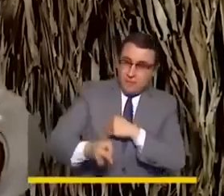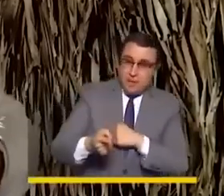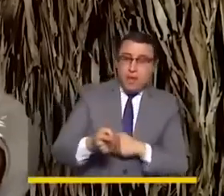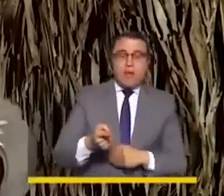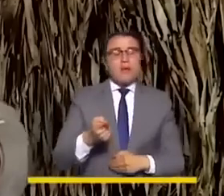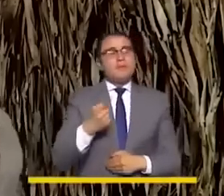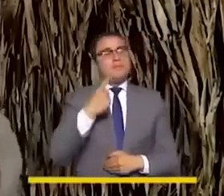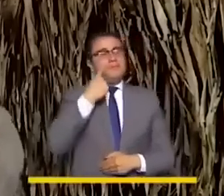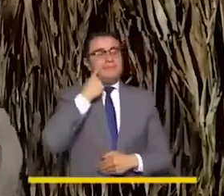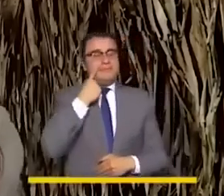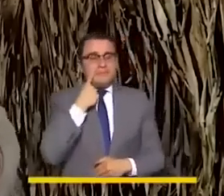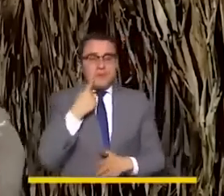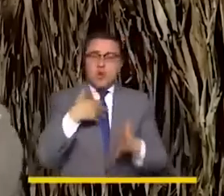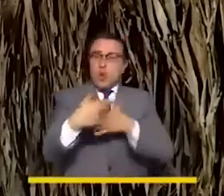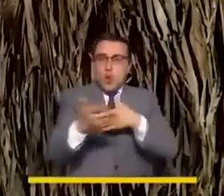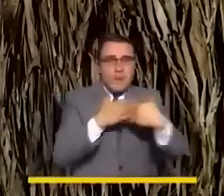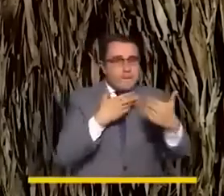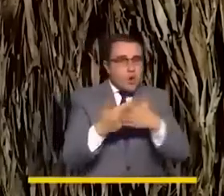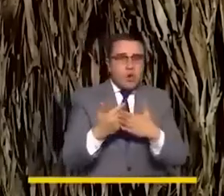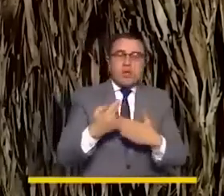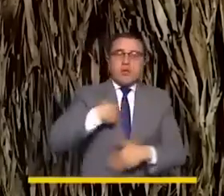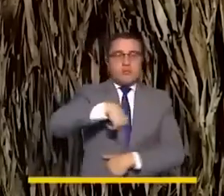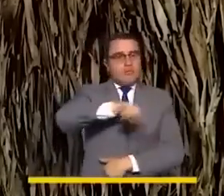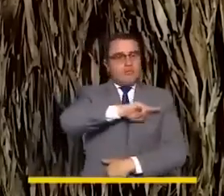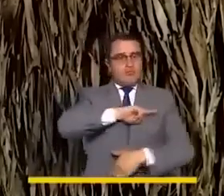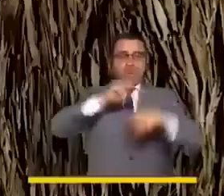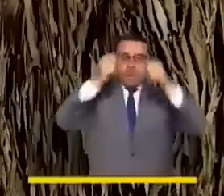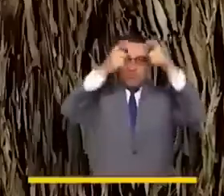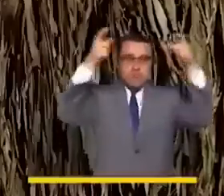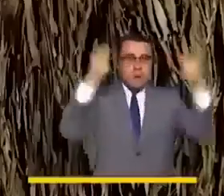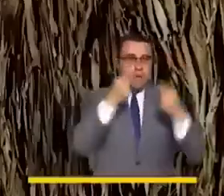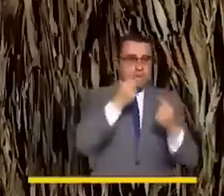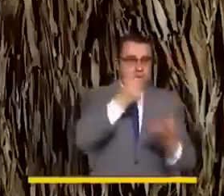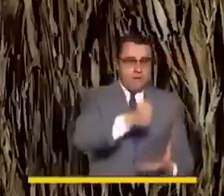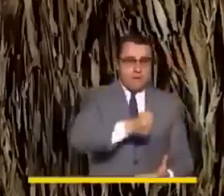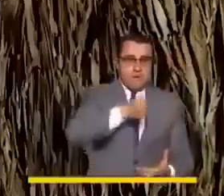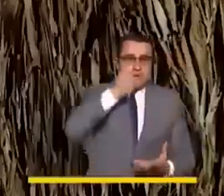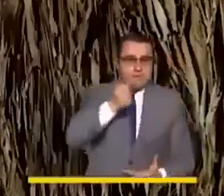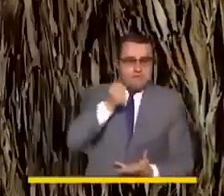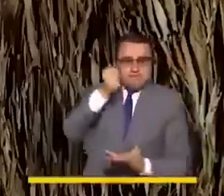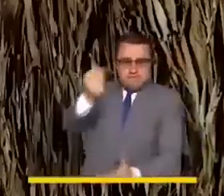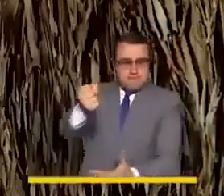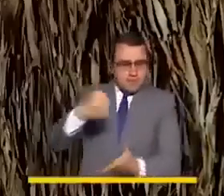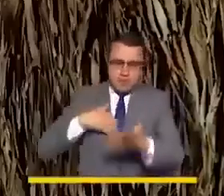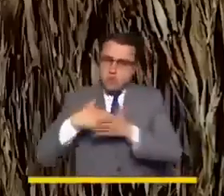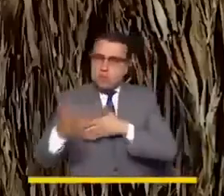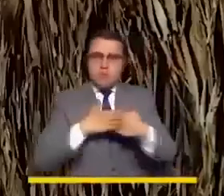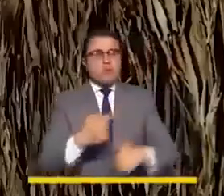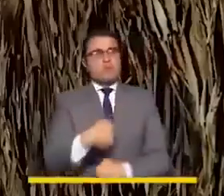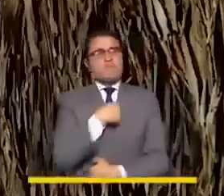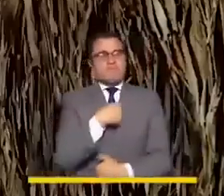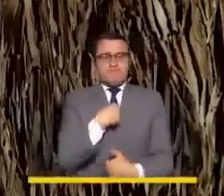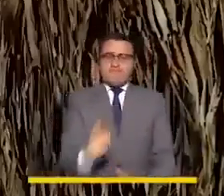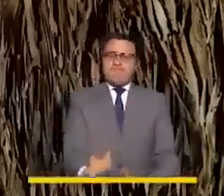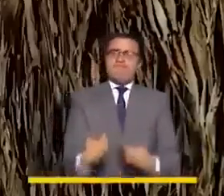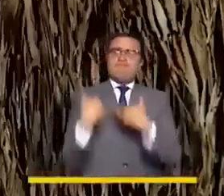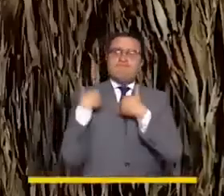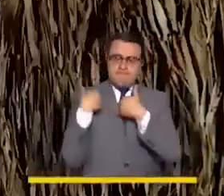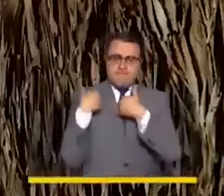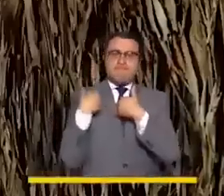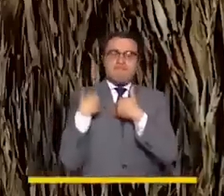que no importa cuánto dinero tengamos que poner del presupuesto, yo soy el responsable de eso.